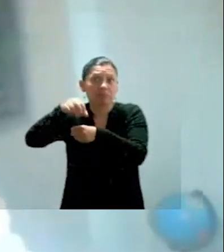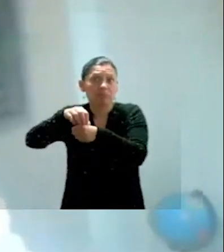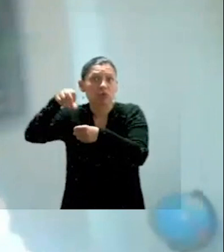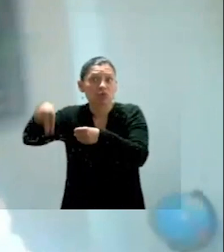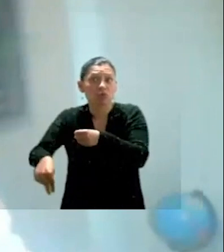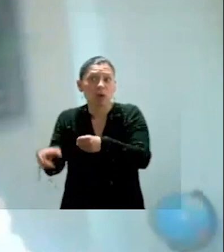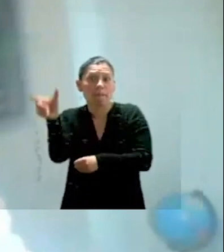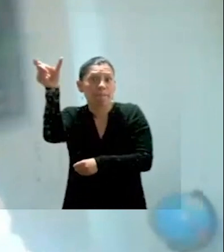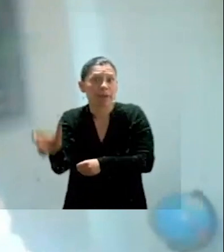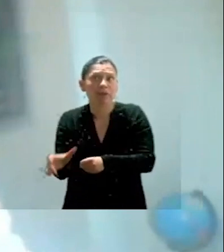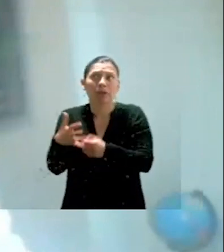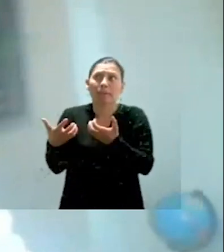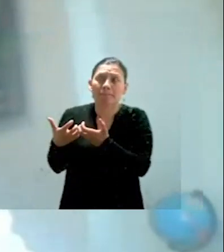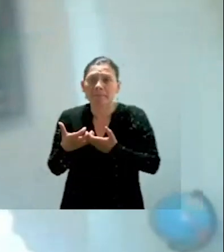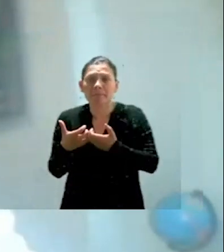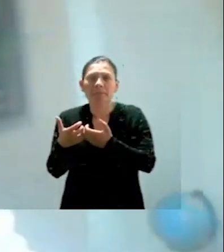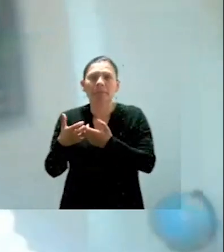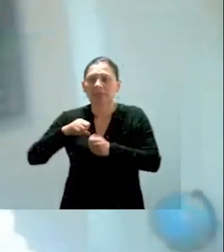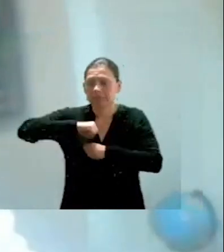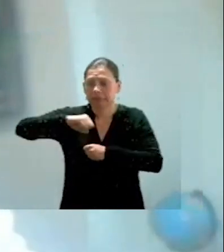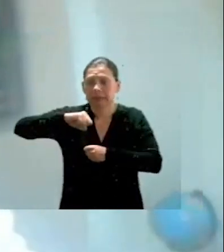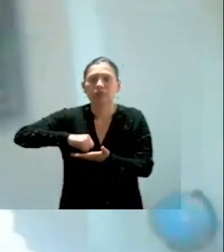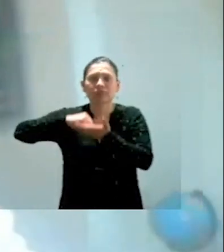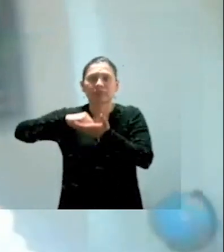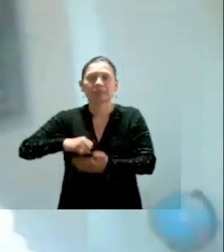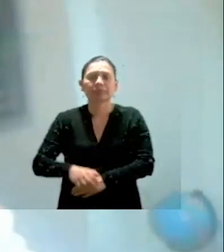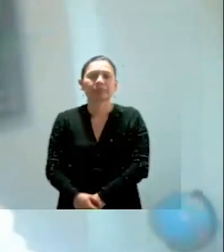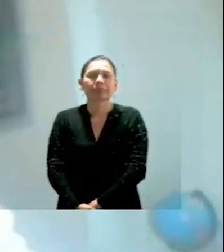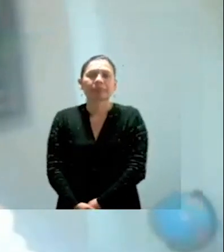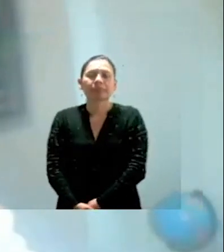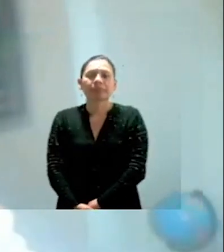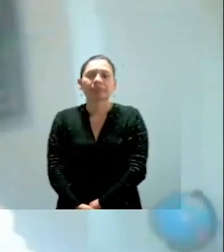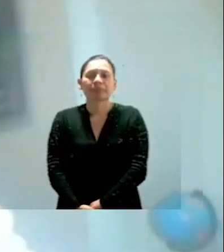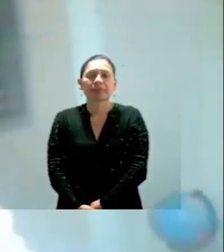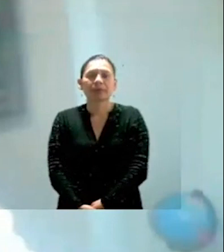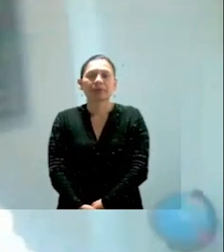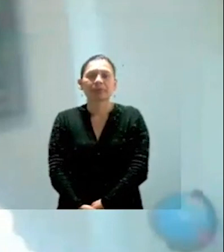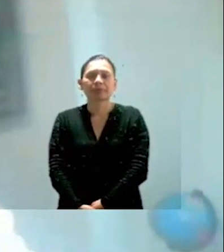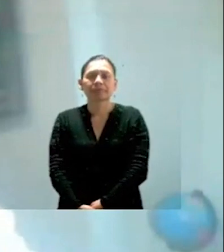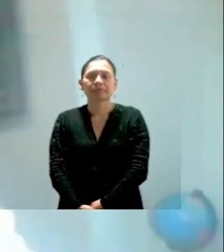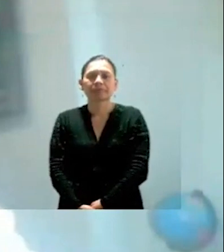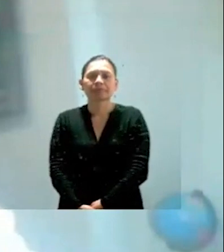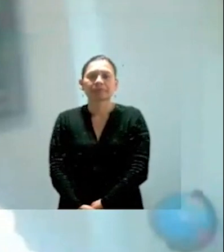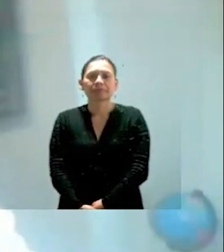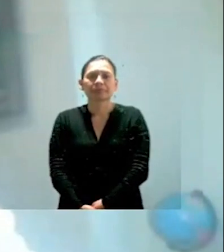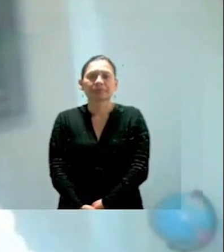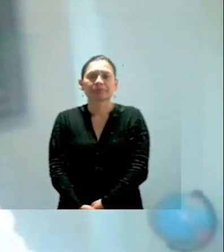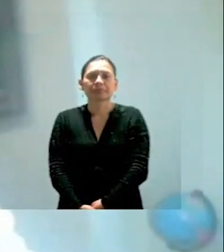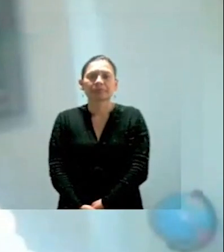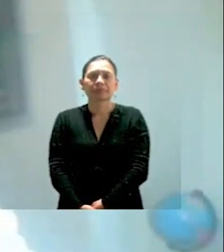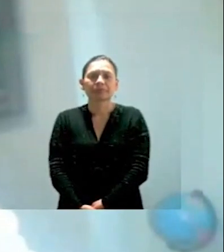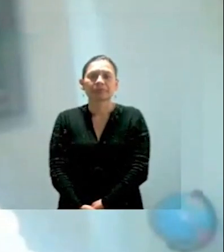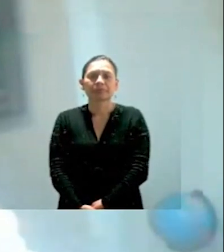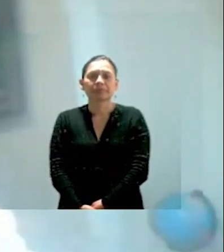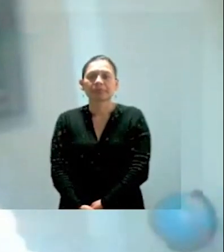Otro de los temas que tengo enlistados, lo que tengo he tenido pensado